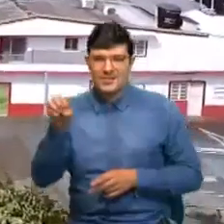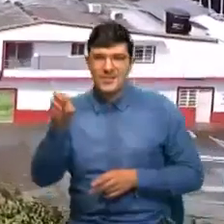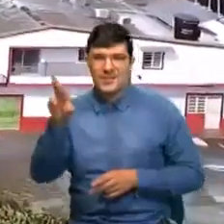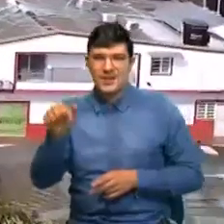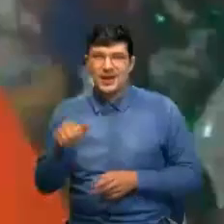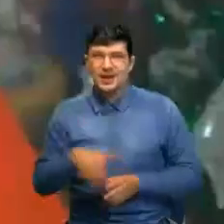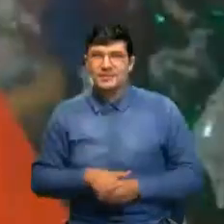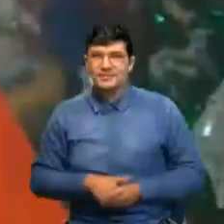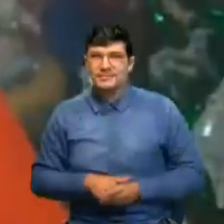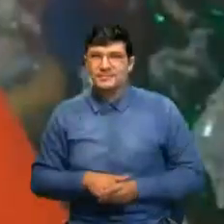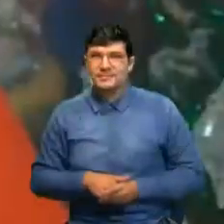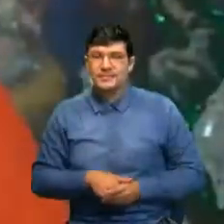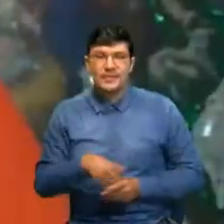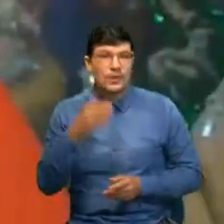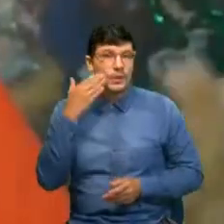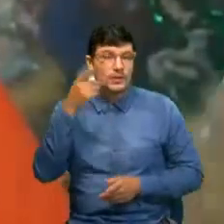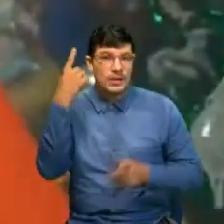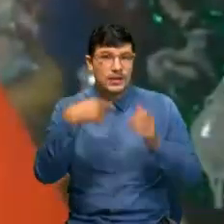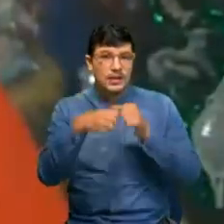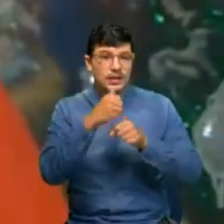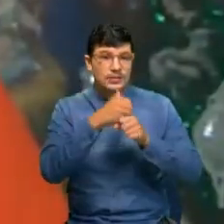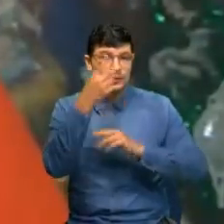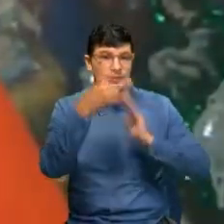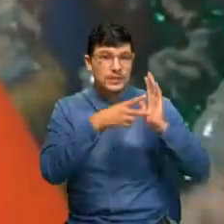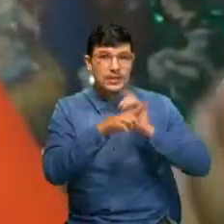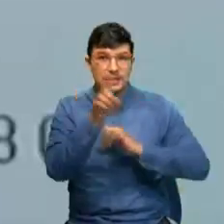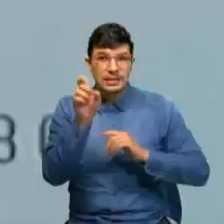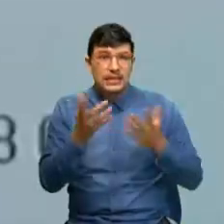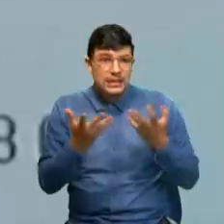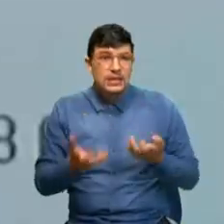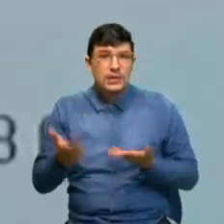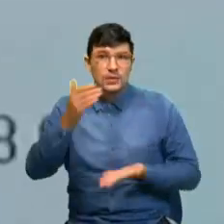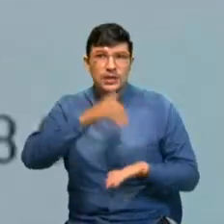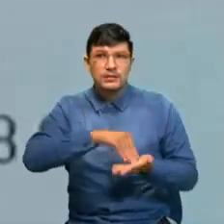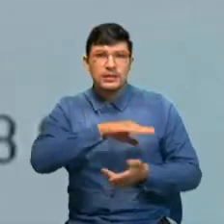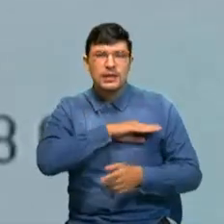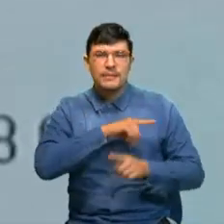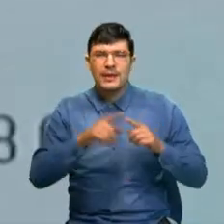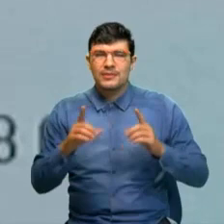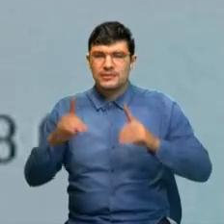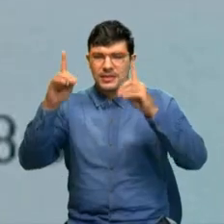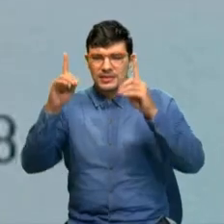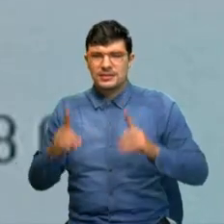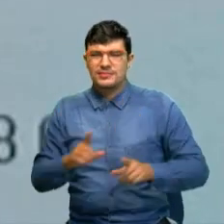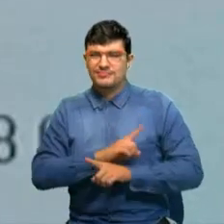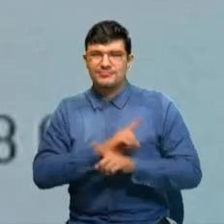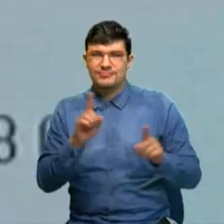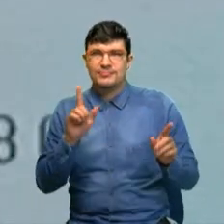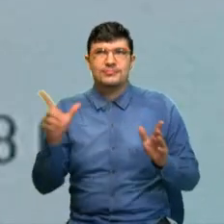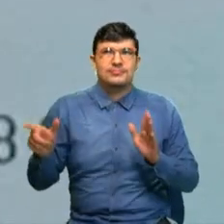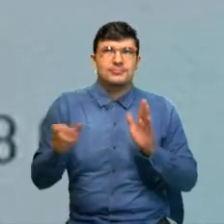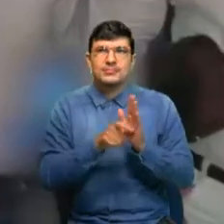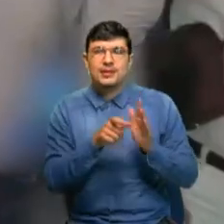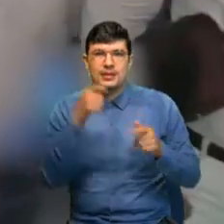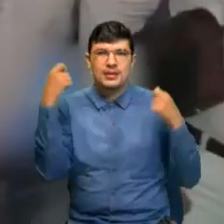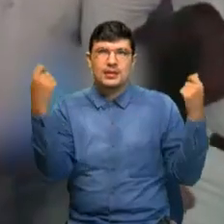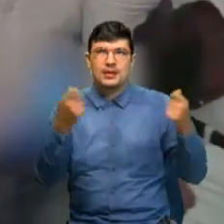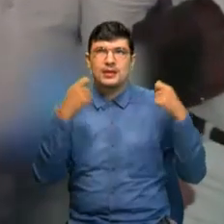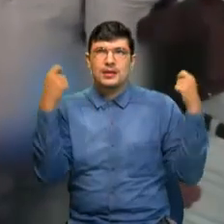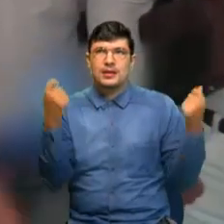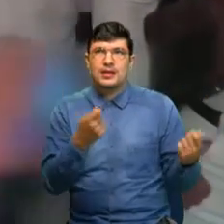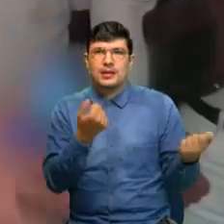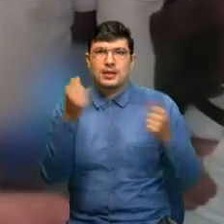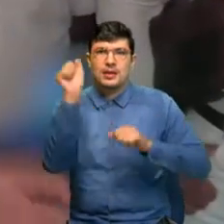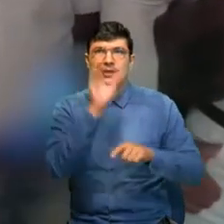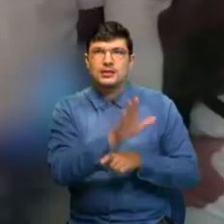2007. En 2016 pretendía convertirse nuevamente en burgomaestre, pero decidió adherir a la campaña de quien finalmente ganó y